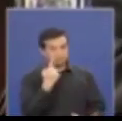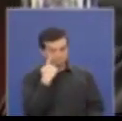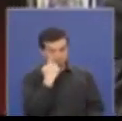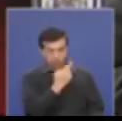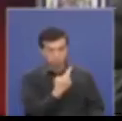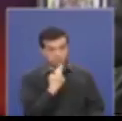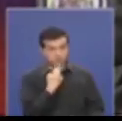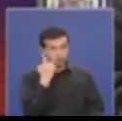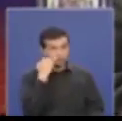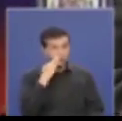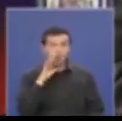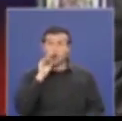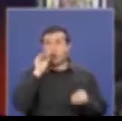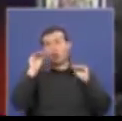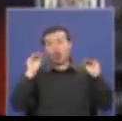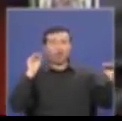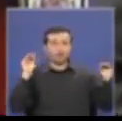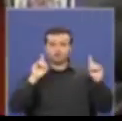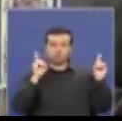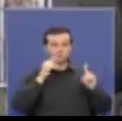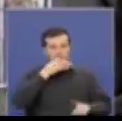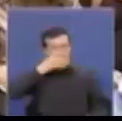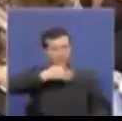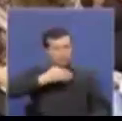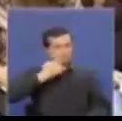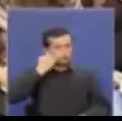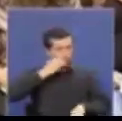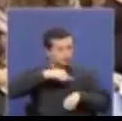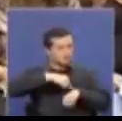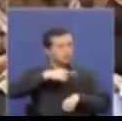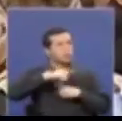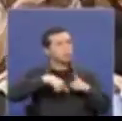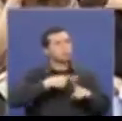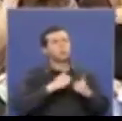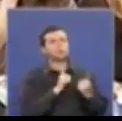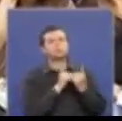Pero que concrete, que no haga show, que concrete. ¿Ok?